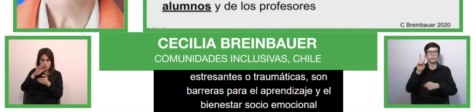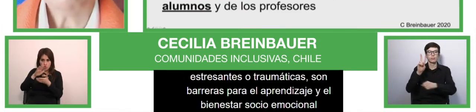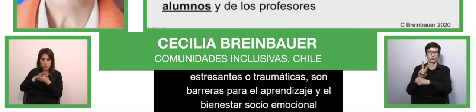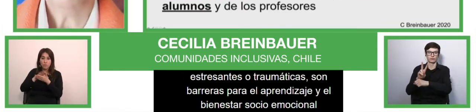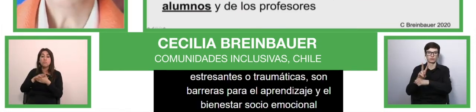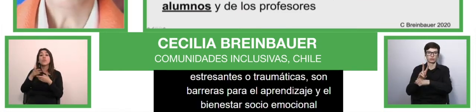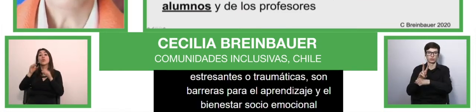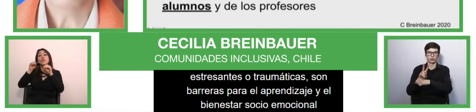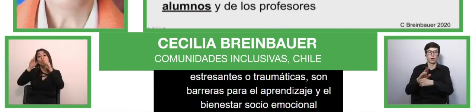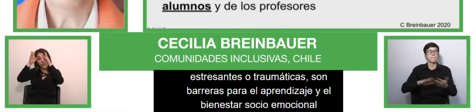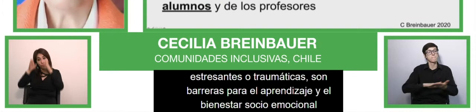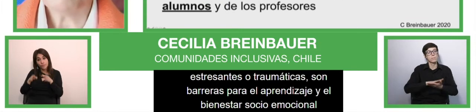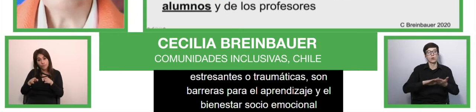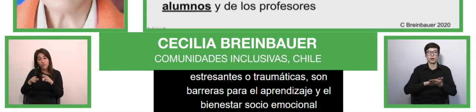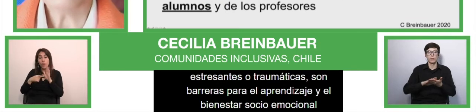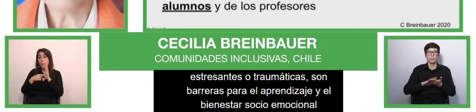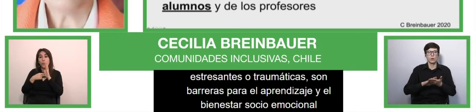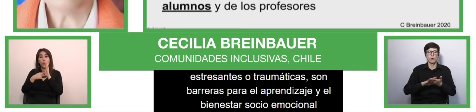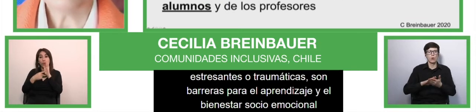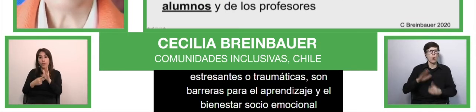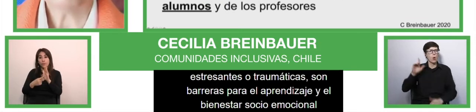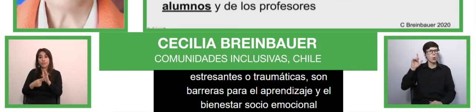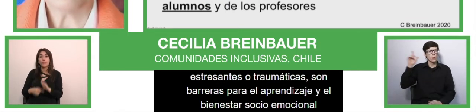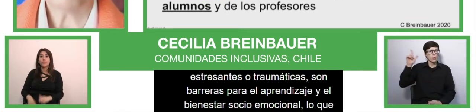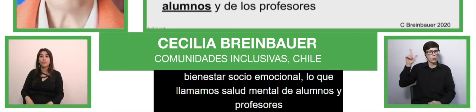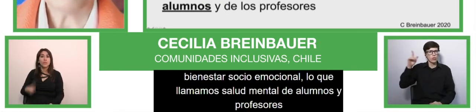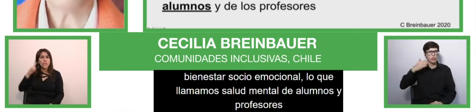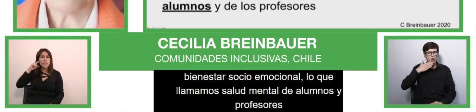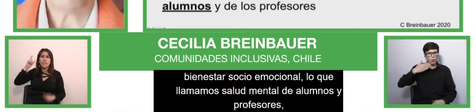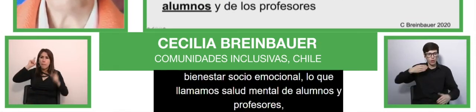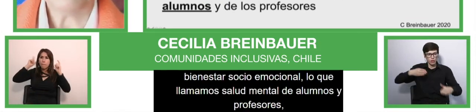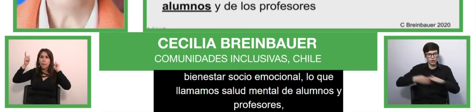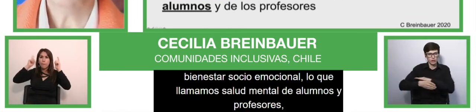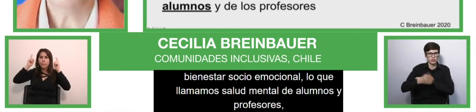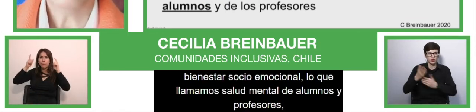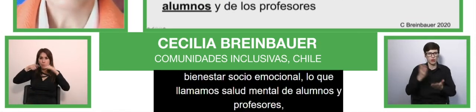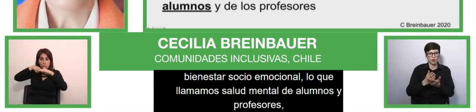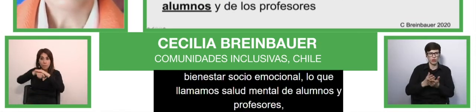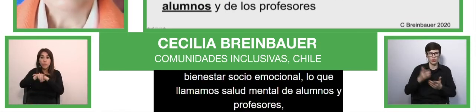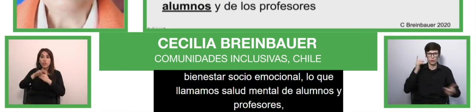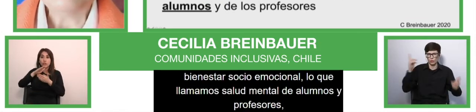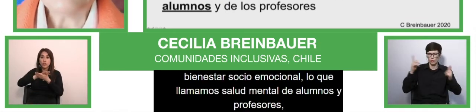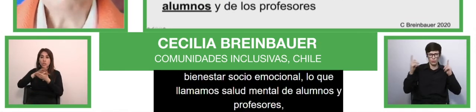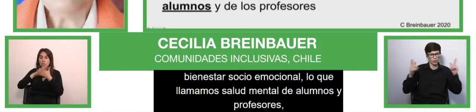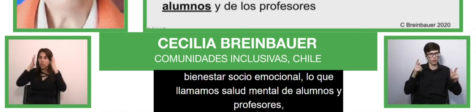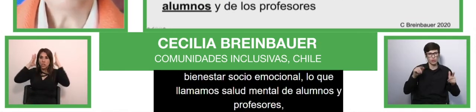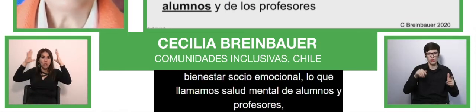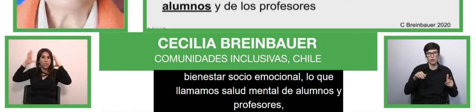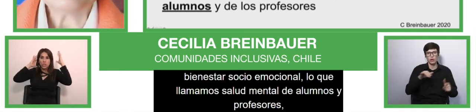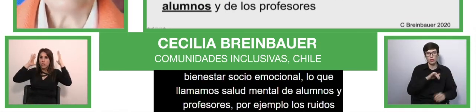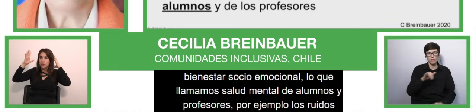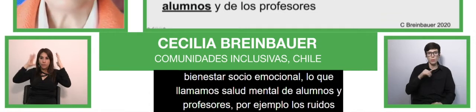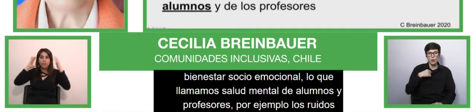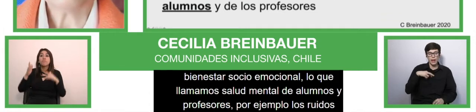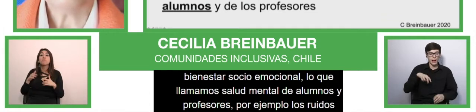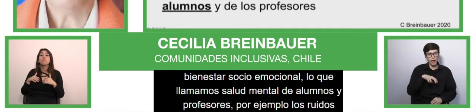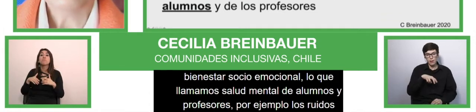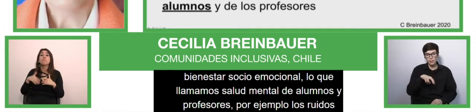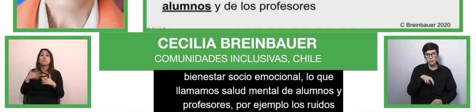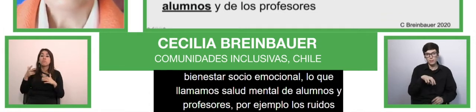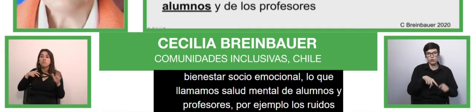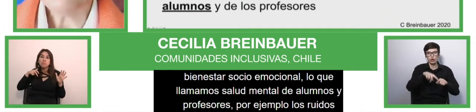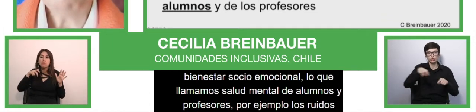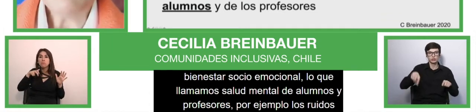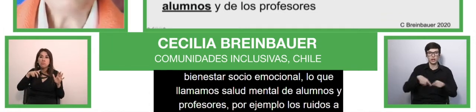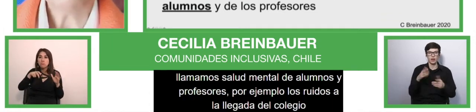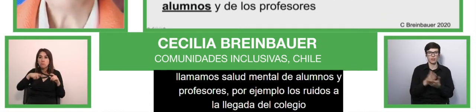por ejemplo los ruidos a la llegada del colegio a las escuelas en el camino a las salas de clases